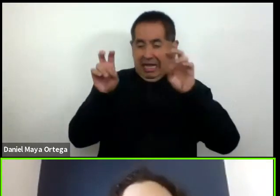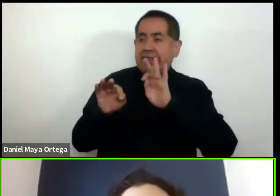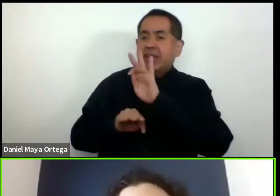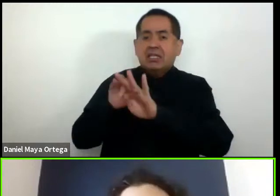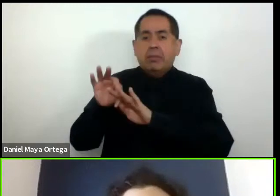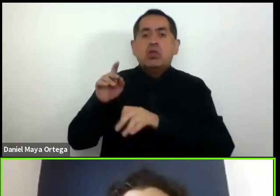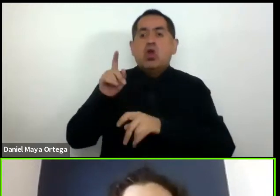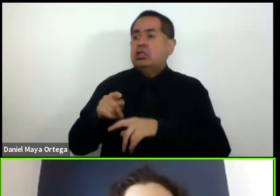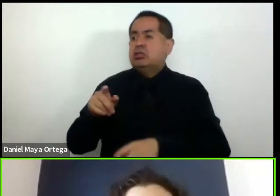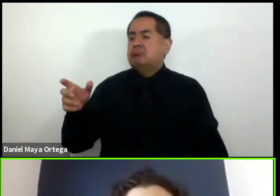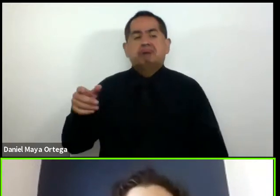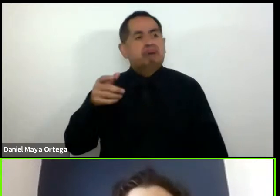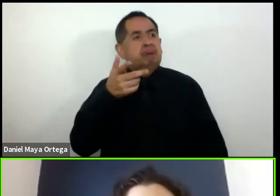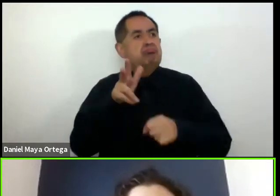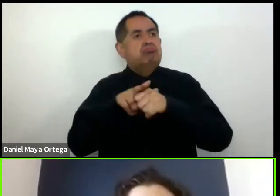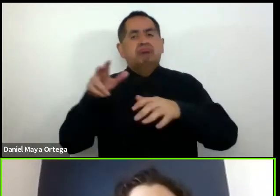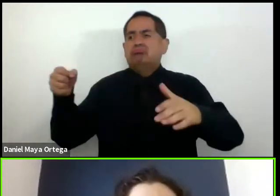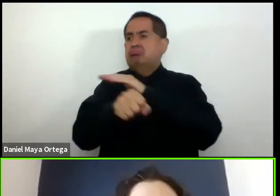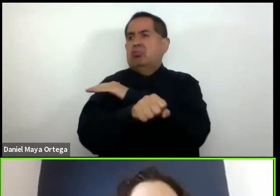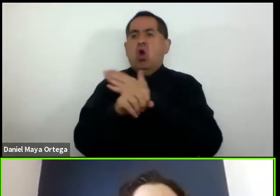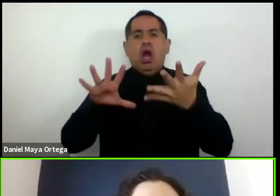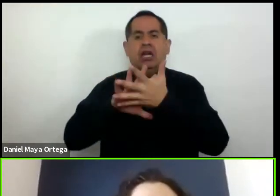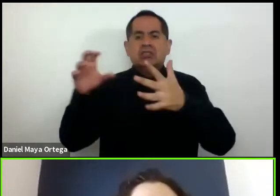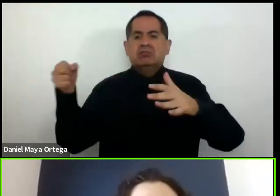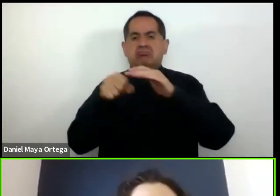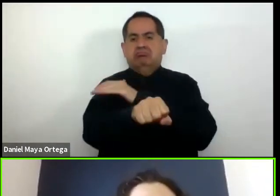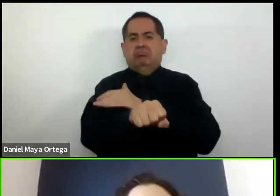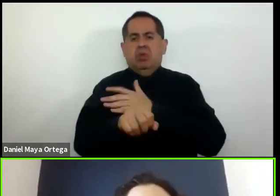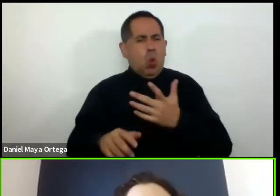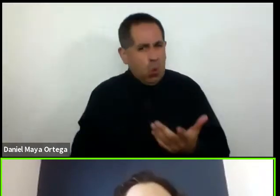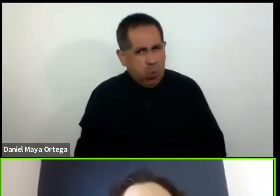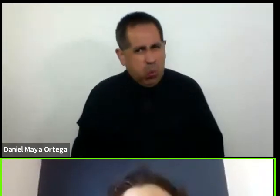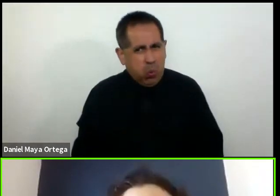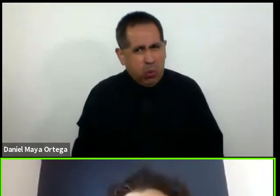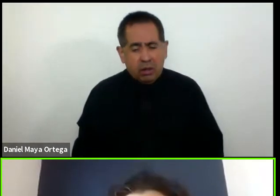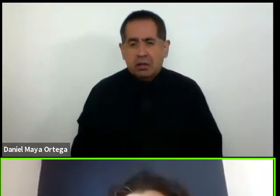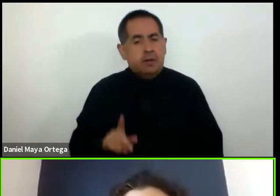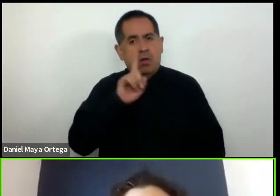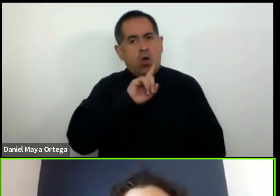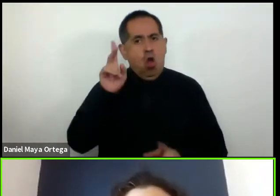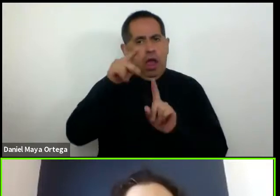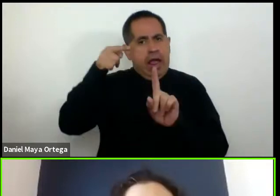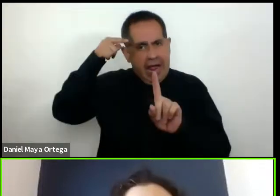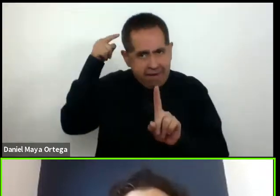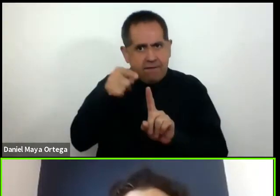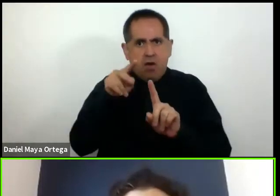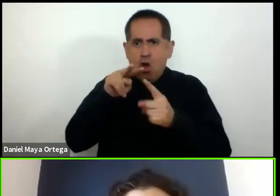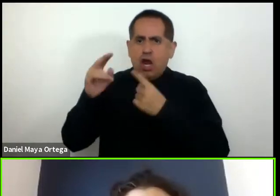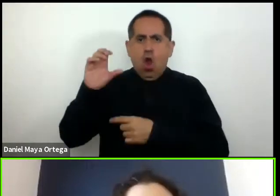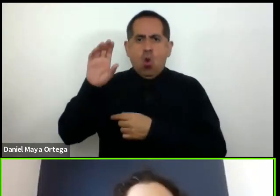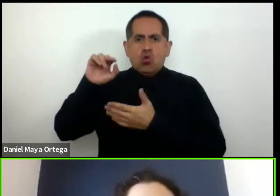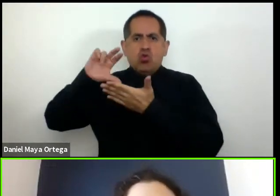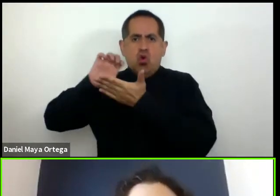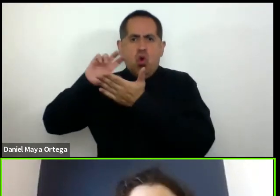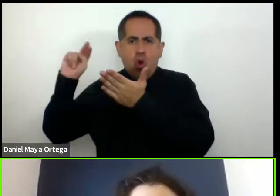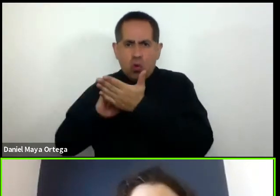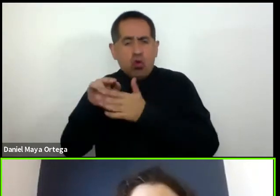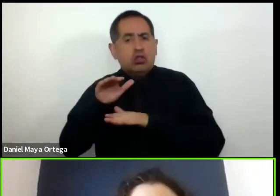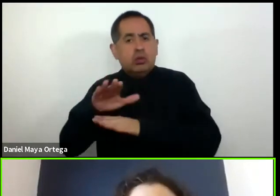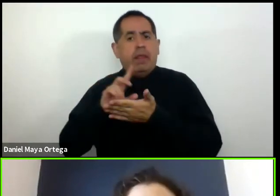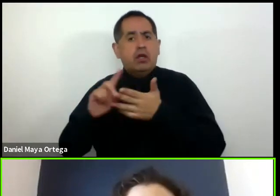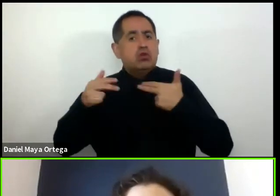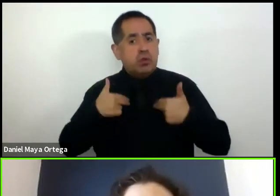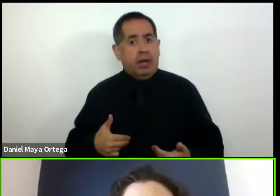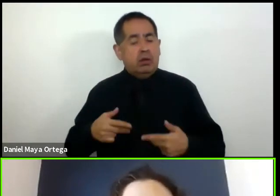una internación en un espacio penitenciario, ¿no? Entonces creo que el enfoque de la Convención, el enfoque de derechos humanos